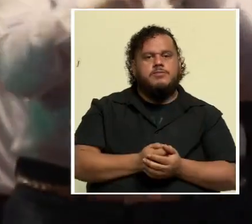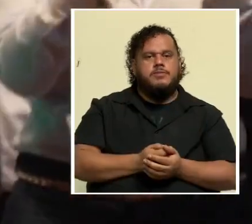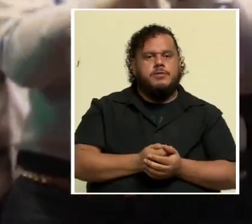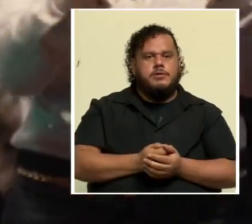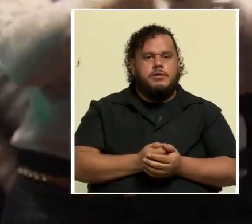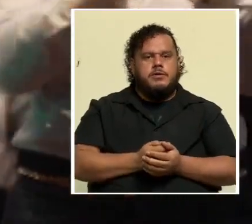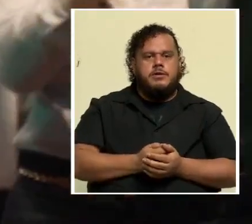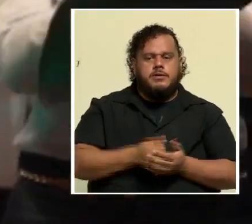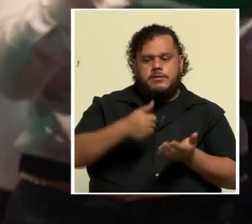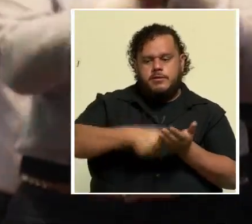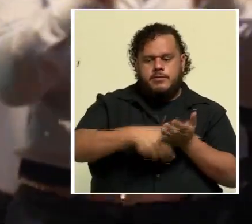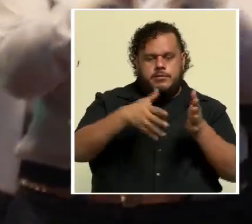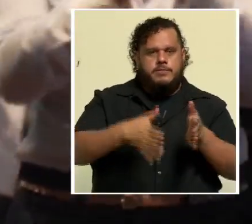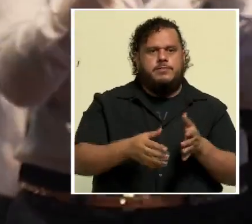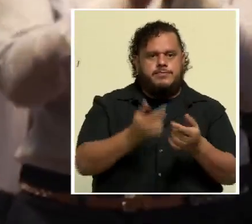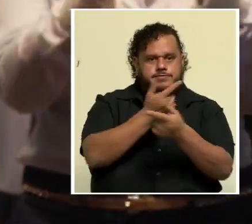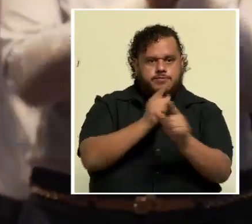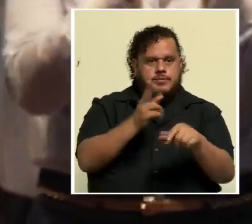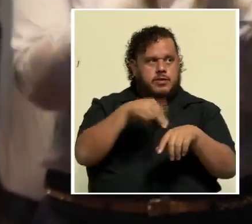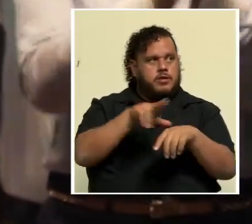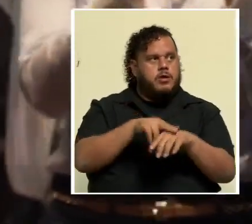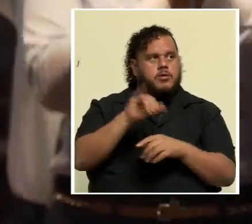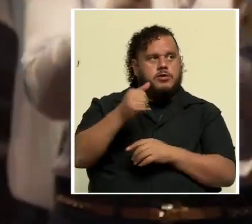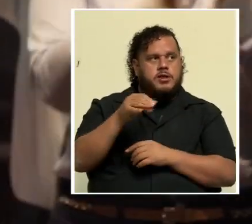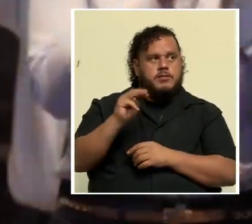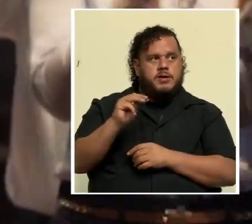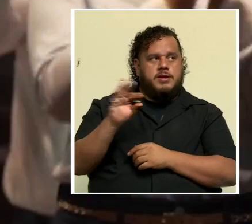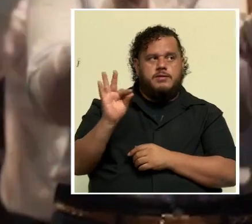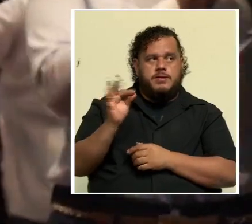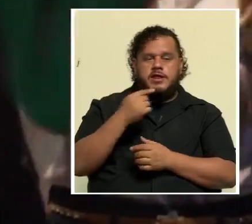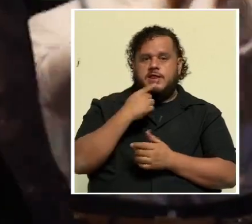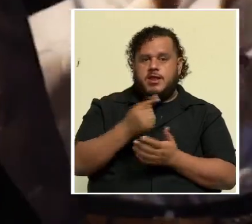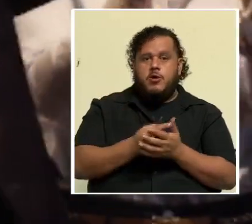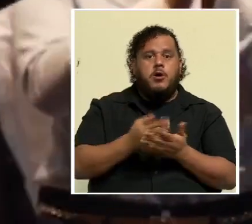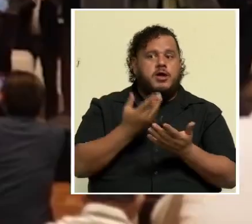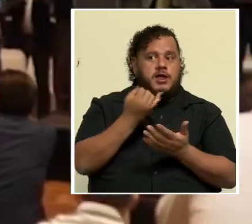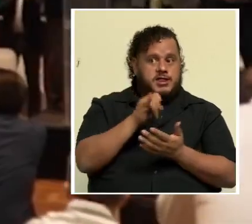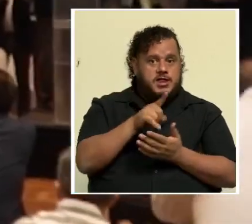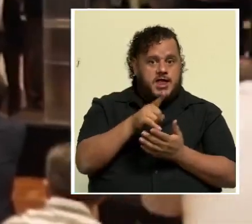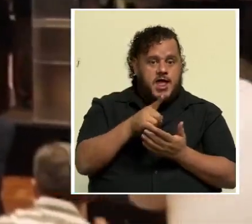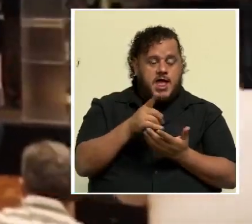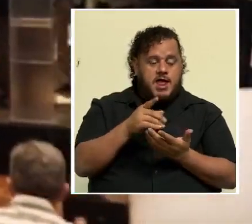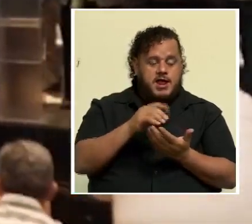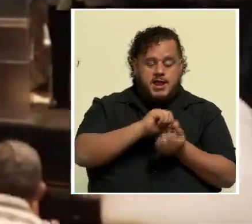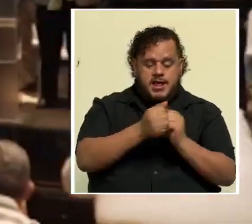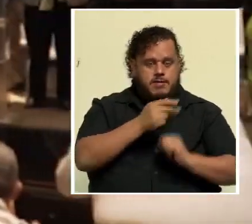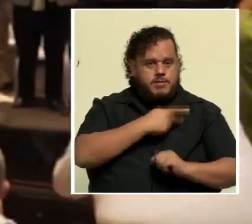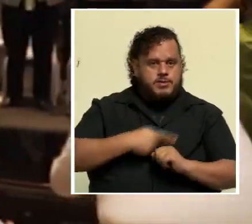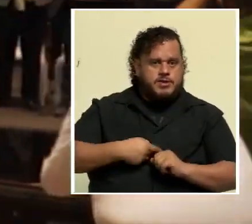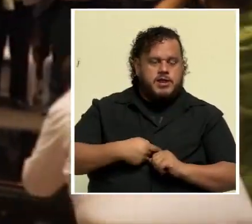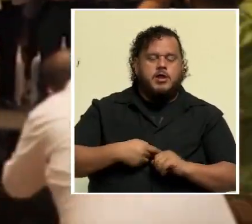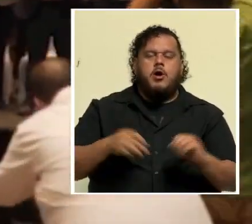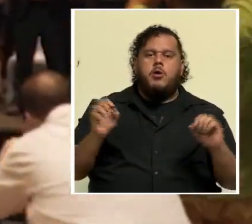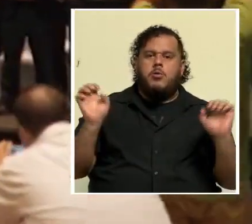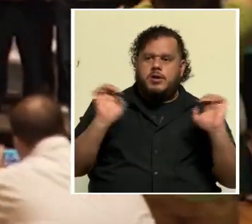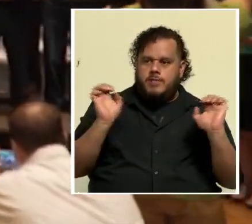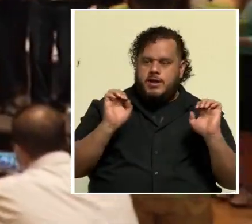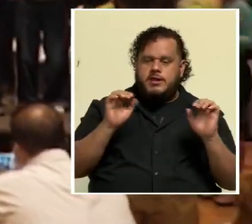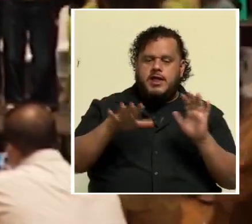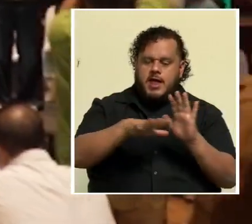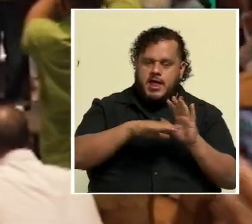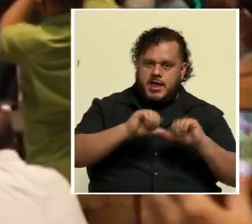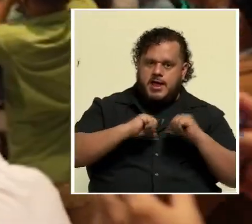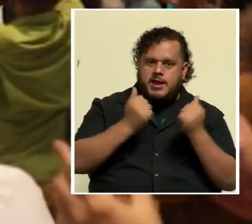El candidato de Liberación Nacional, José María Figueres, comentó que en un eventual gobierno suyo declarará emergencia en el sector de la